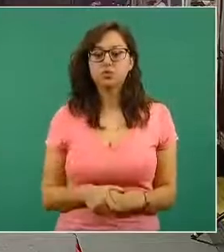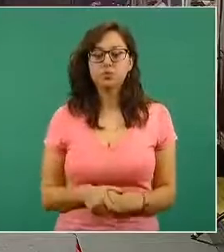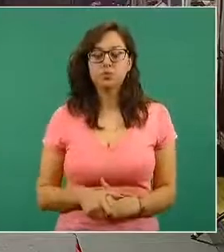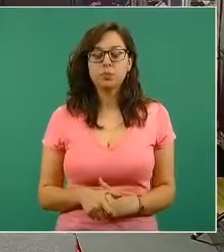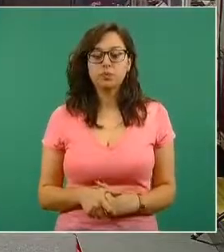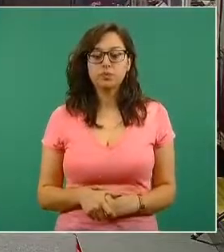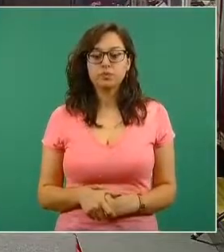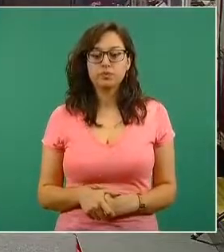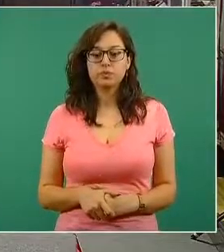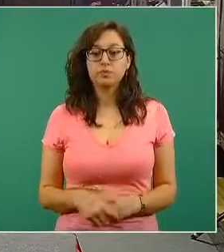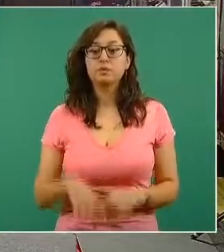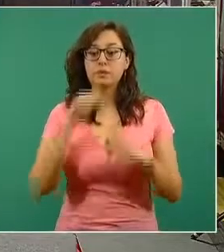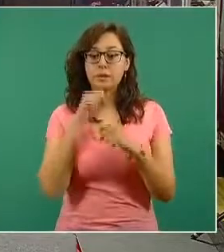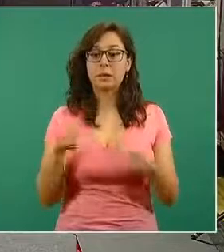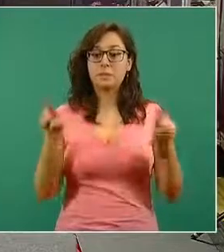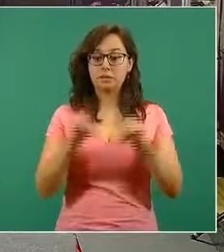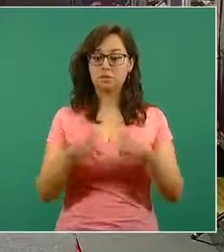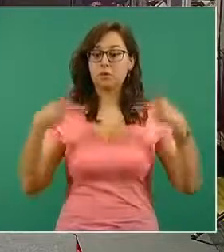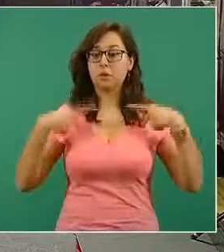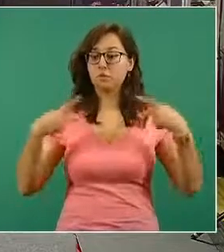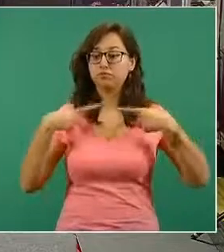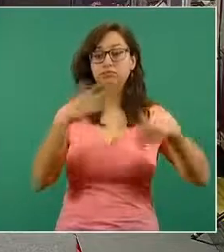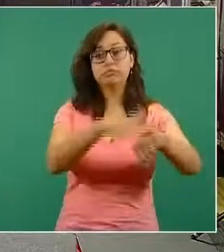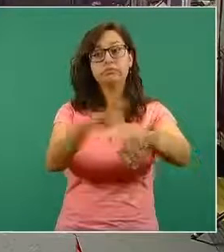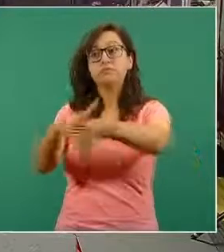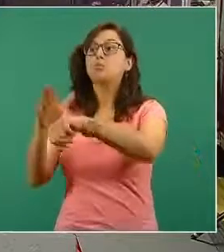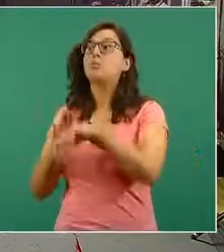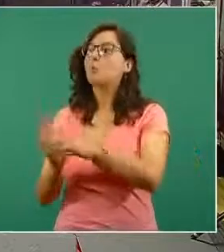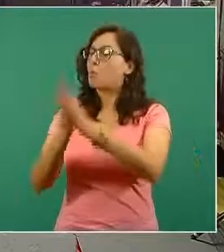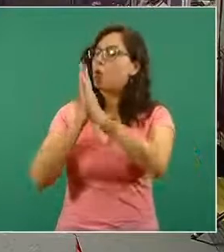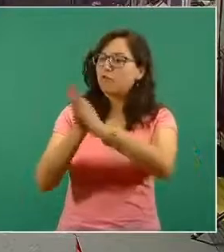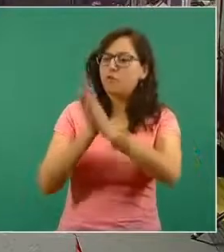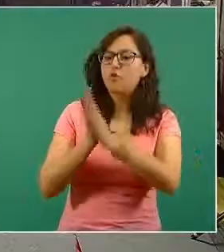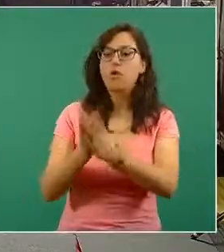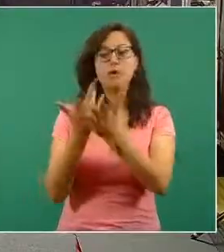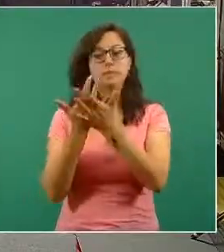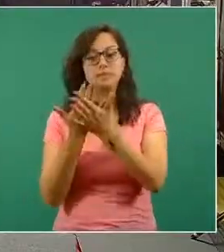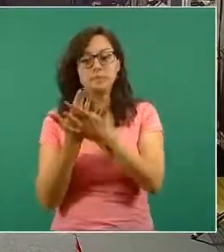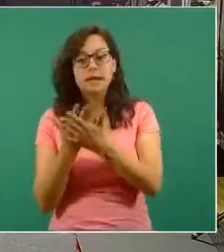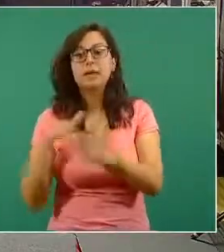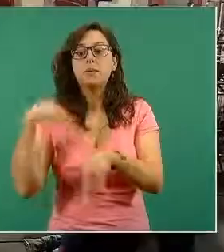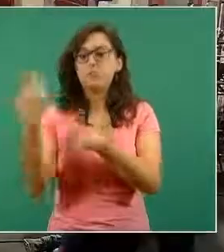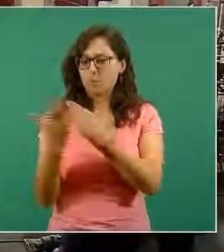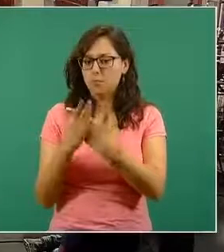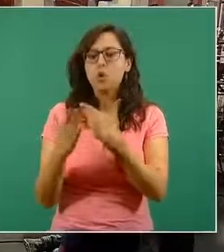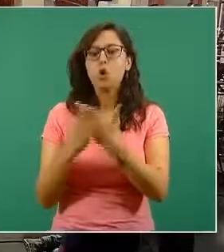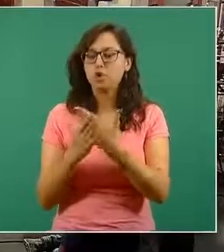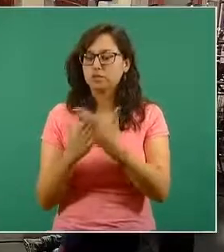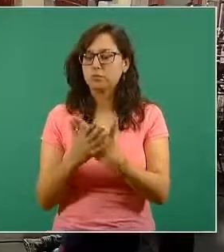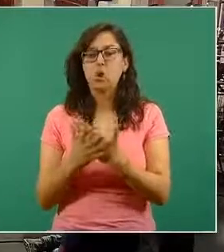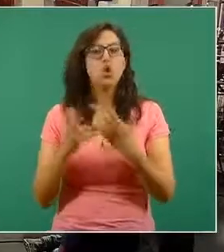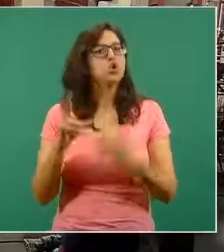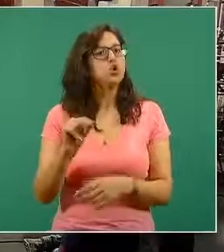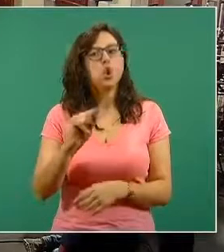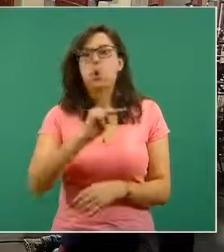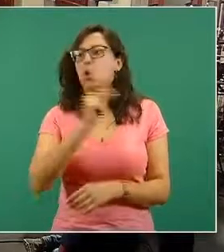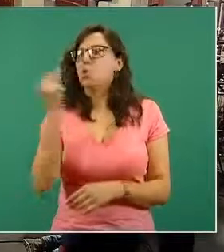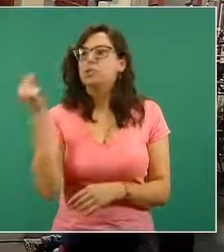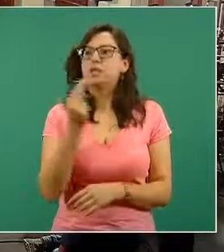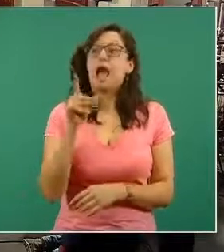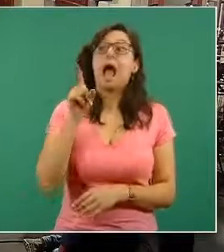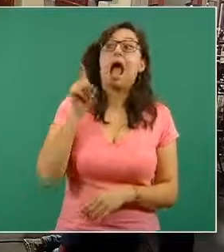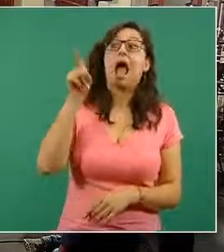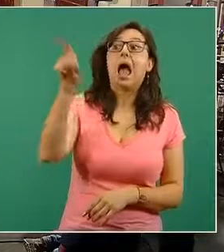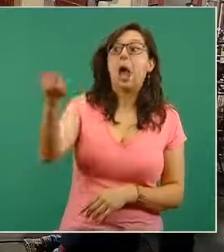principal hacia la ciudadanía, esperar el turno, ya llegarán, y no hay necesidad de ir a los